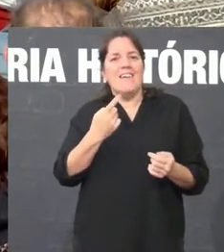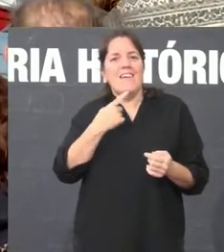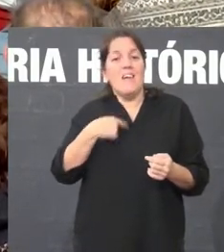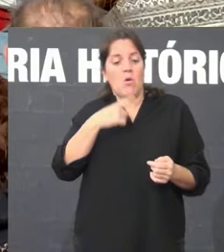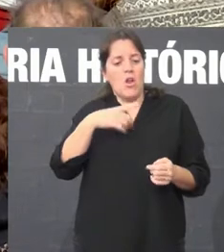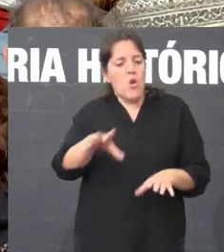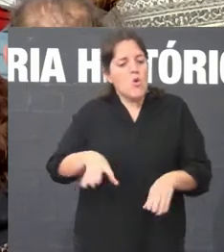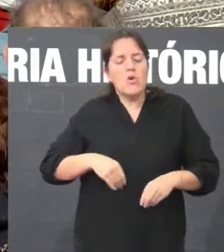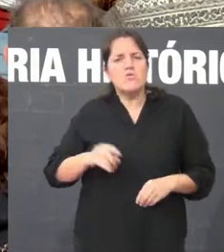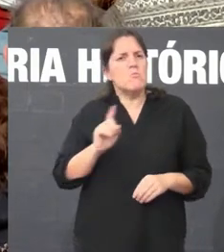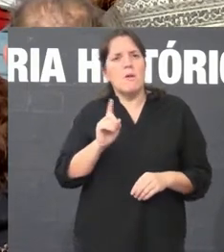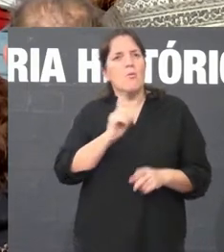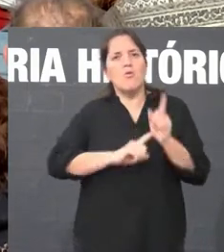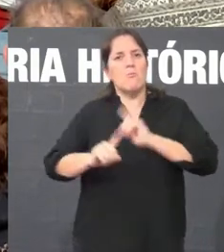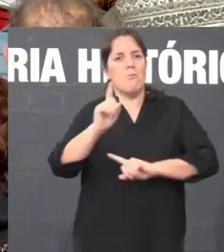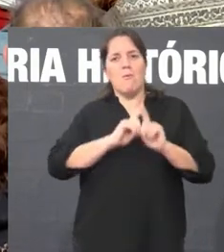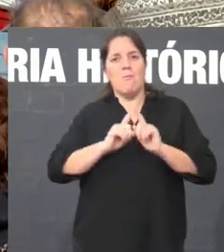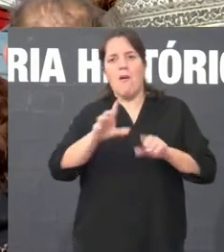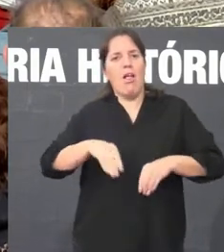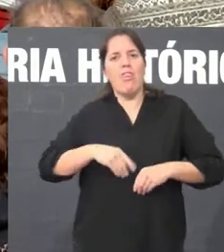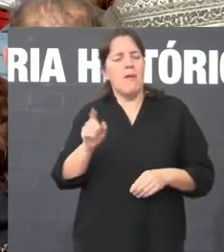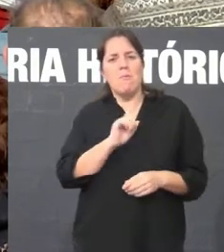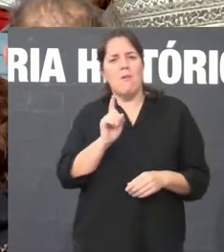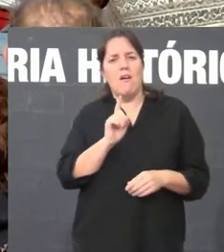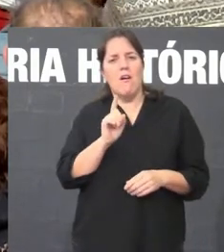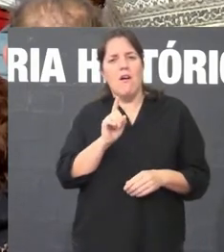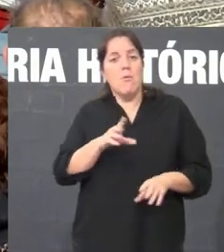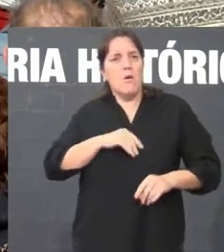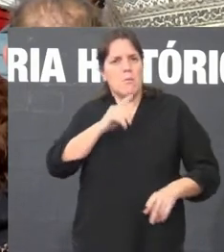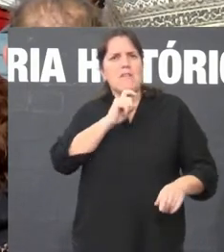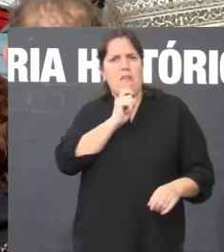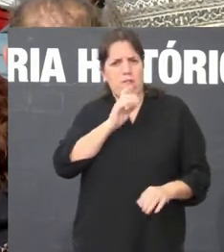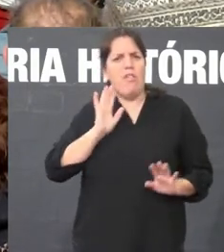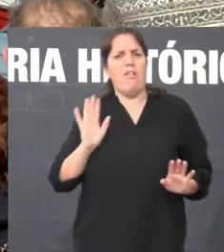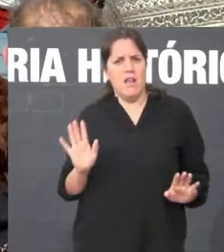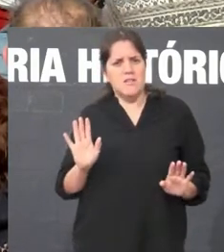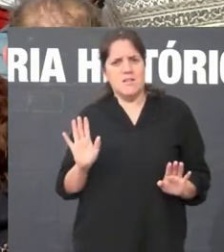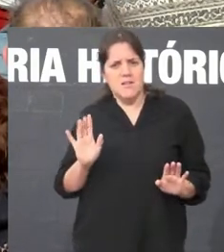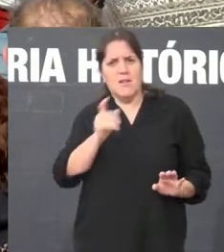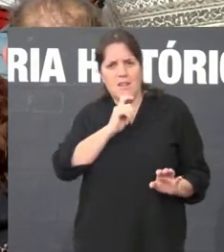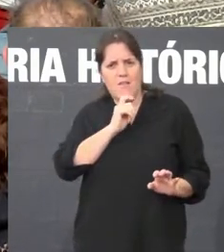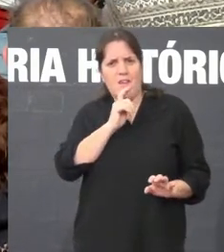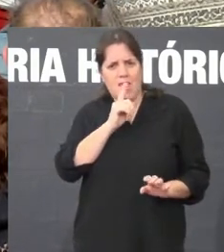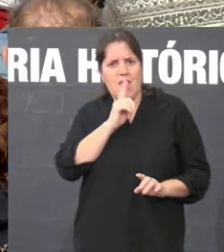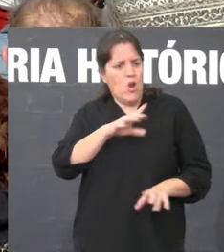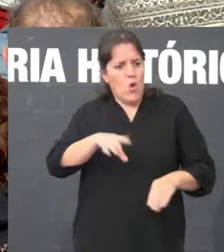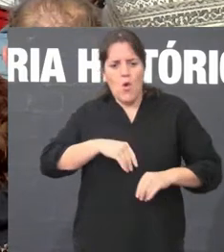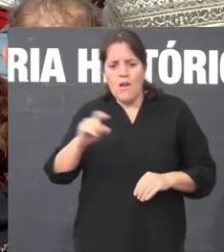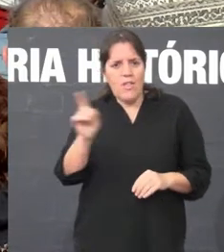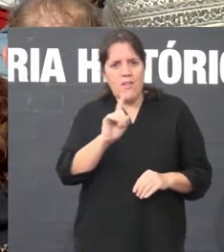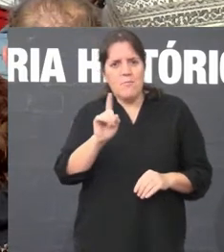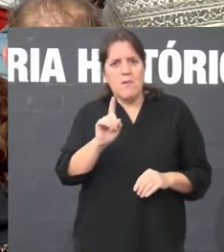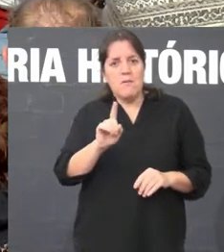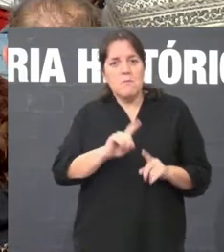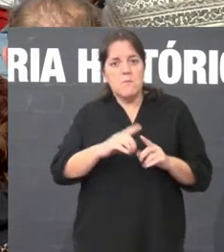afrontar problemas muy difíciles que inevitablemente se van